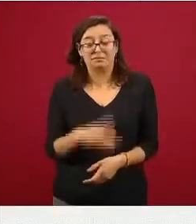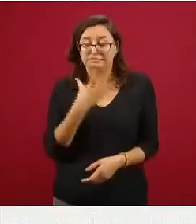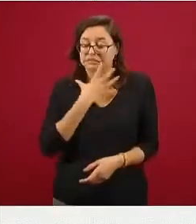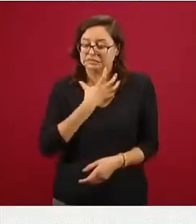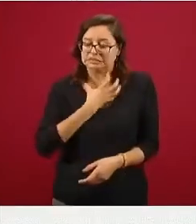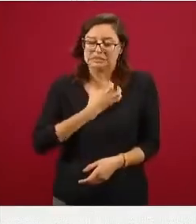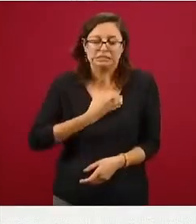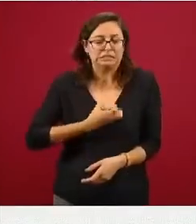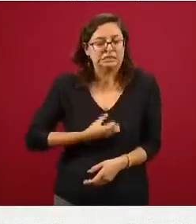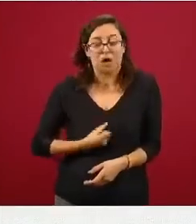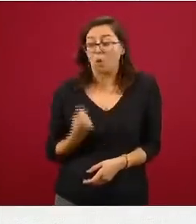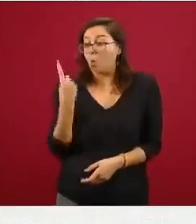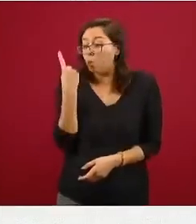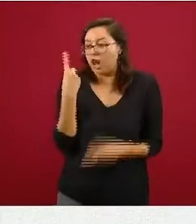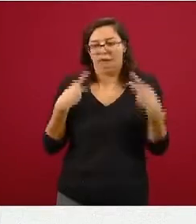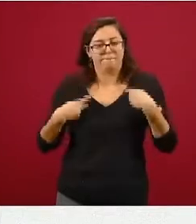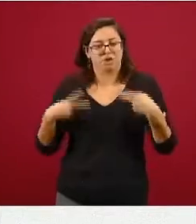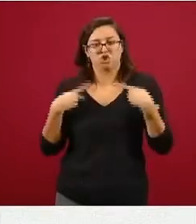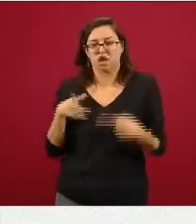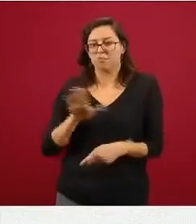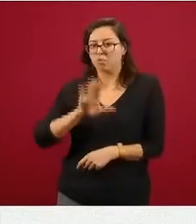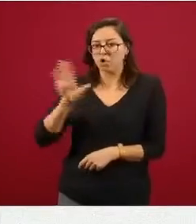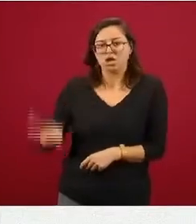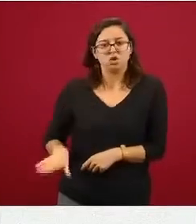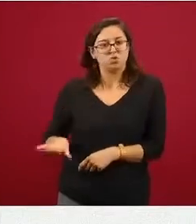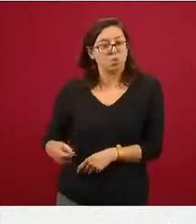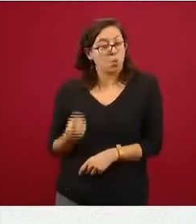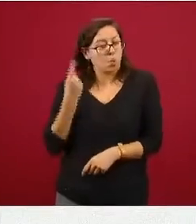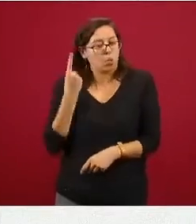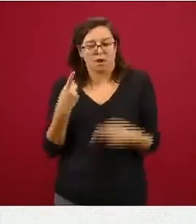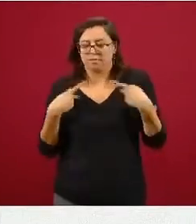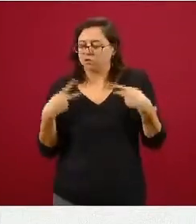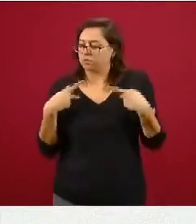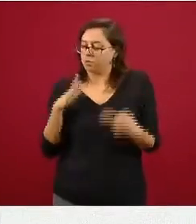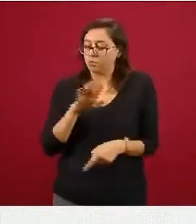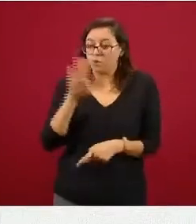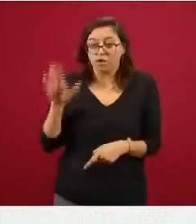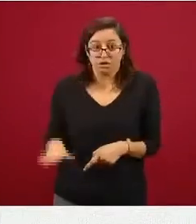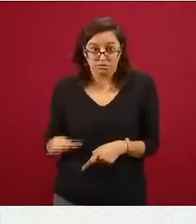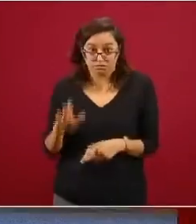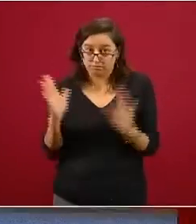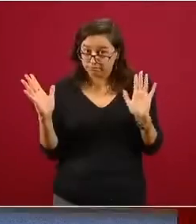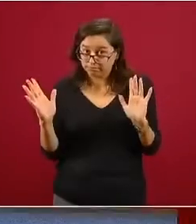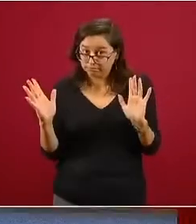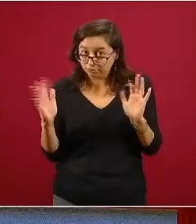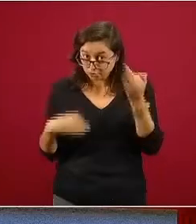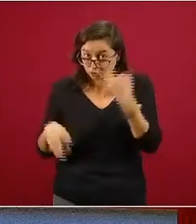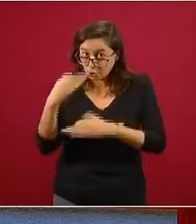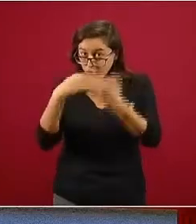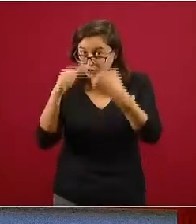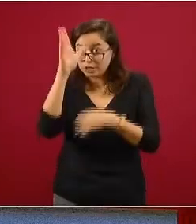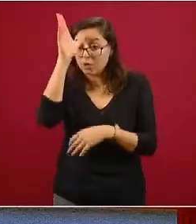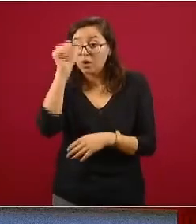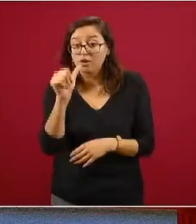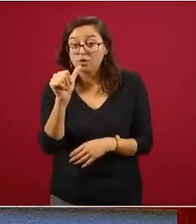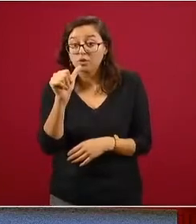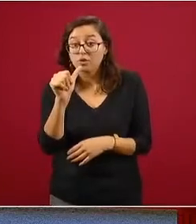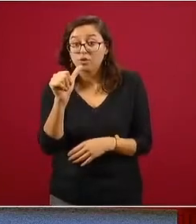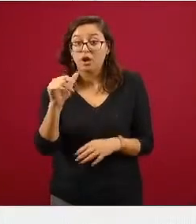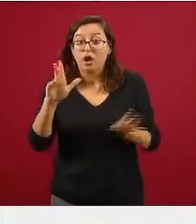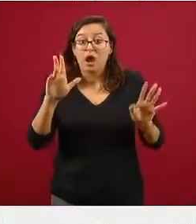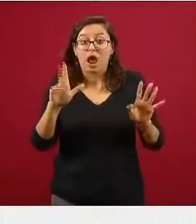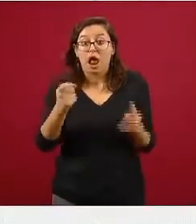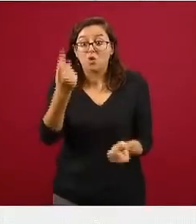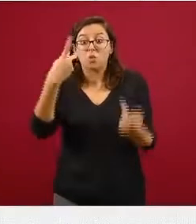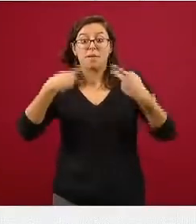que se muera una sola persona. Espero que todas y todos coincidamos en eso. Espero que nadie se le ocurra el